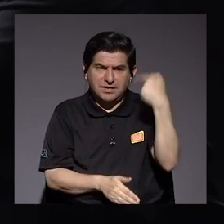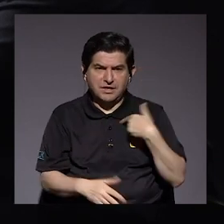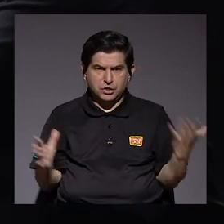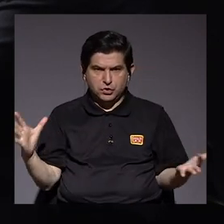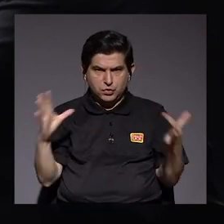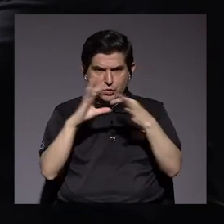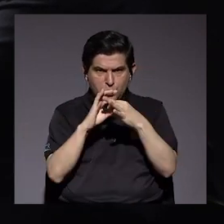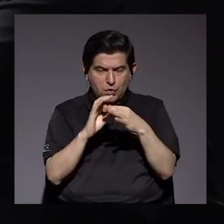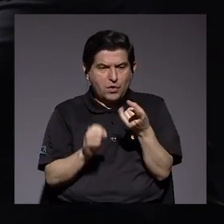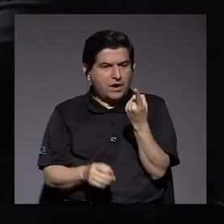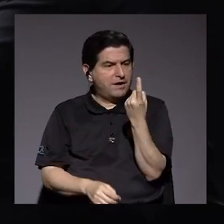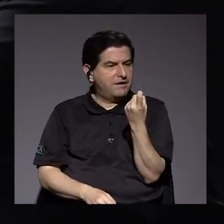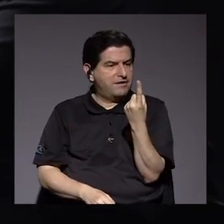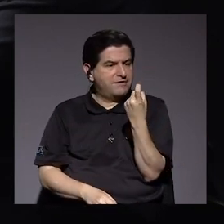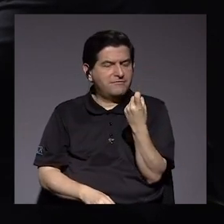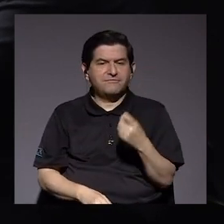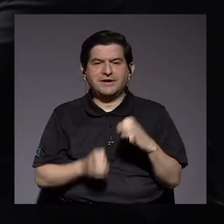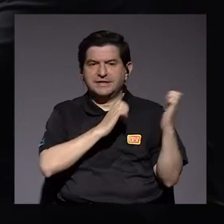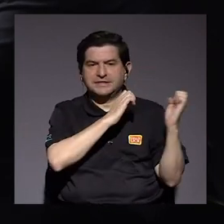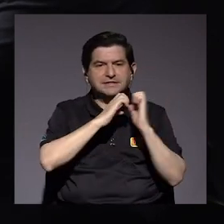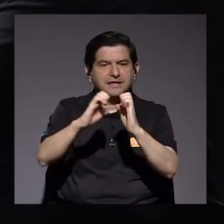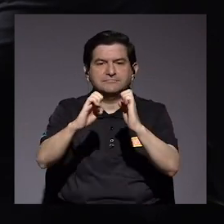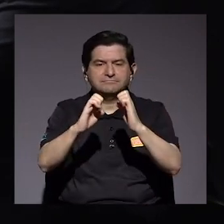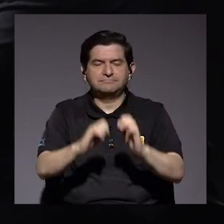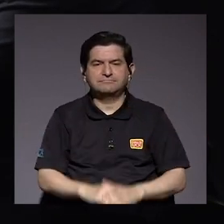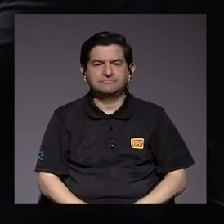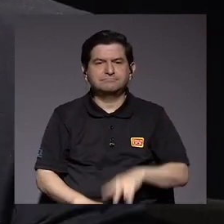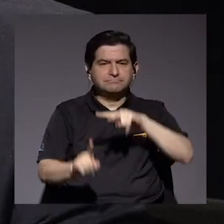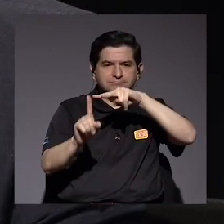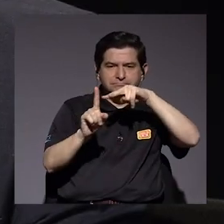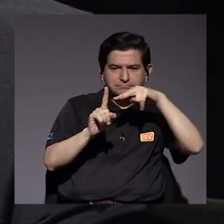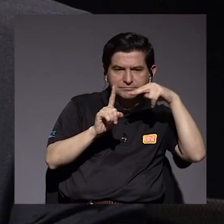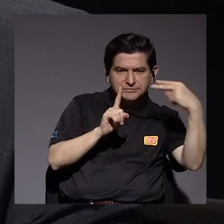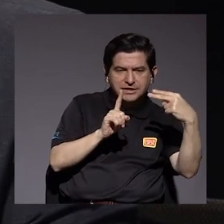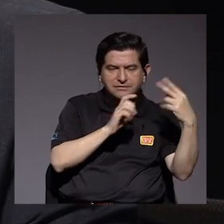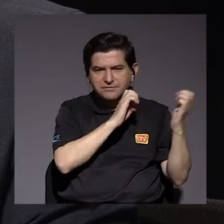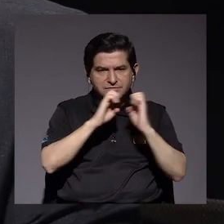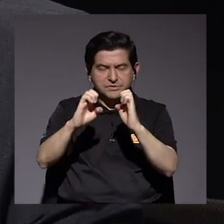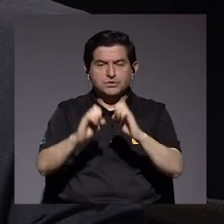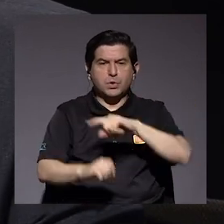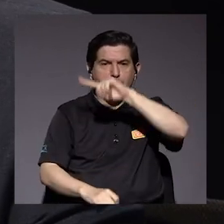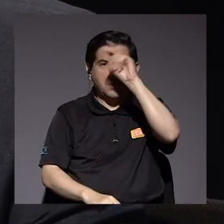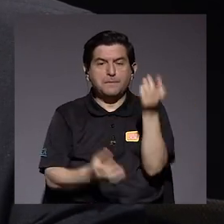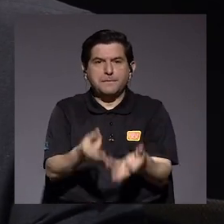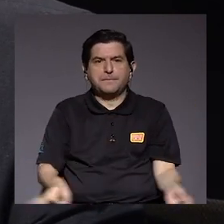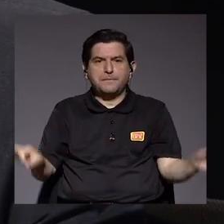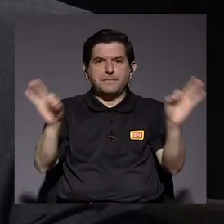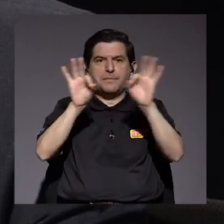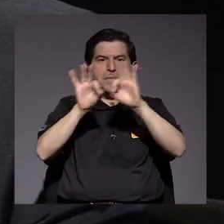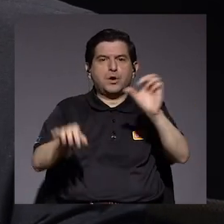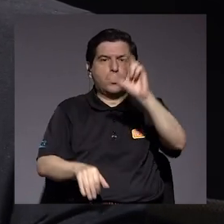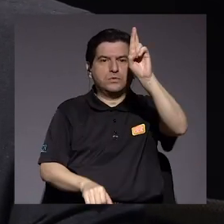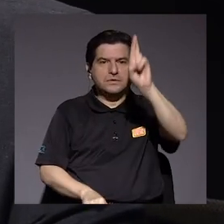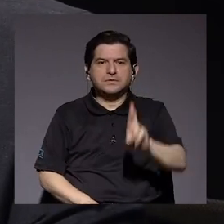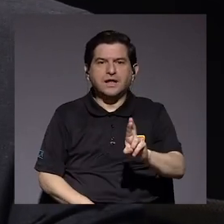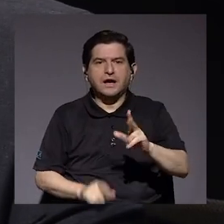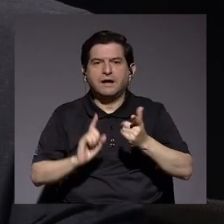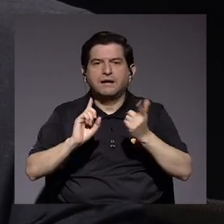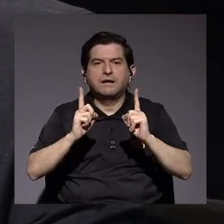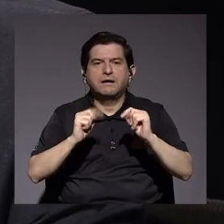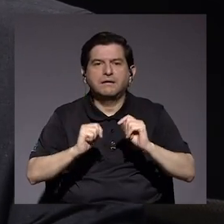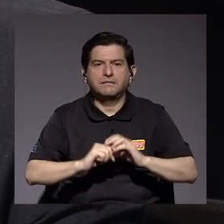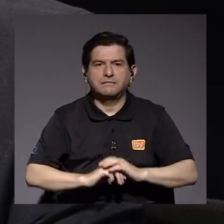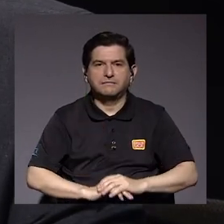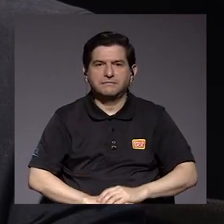que yo asocio a la ausencia de estrategia de visión estratégica aquí la pregunta clave de costa rica